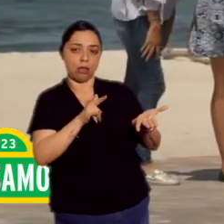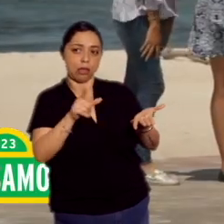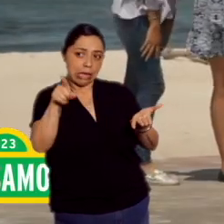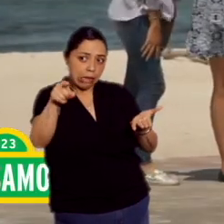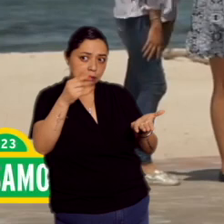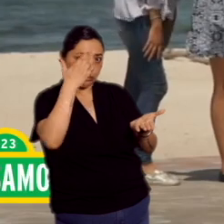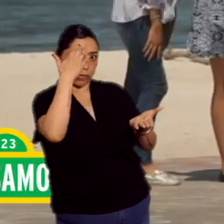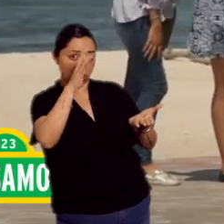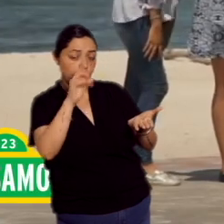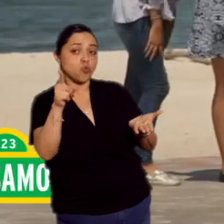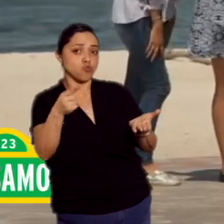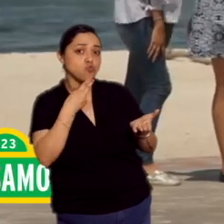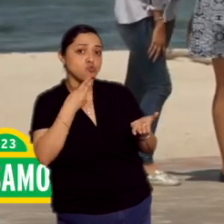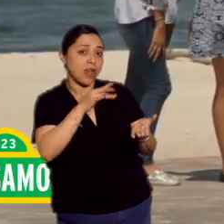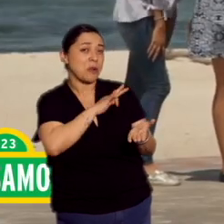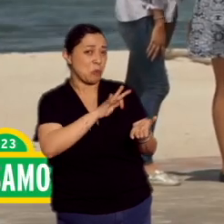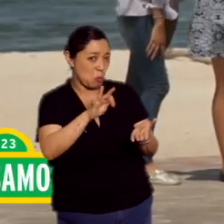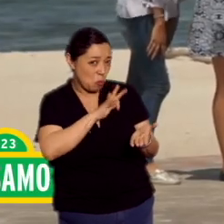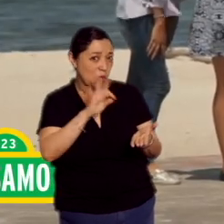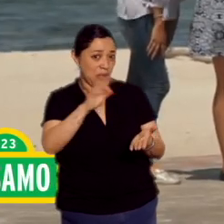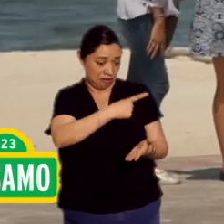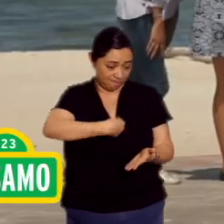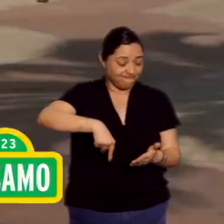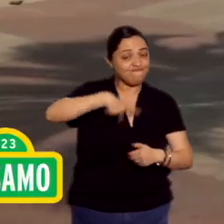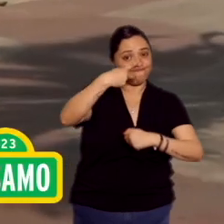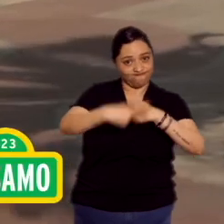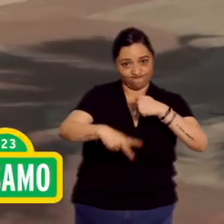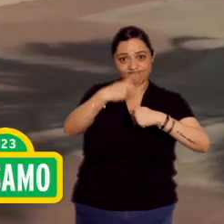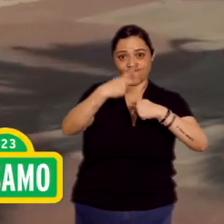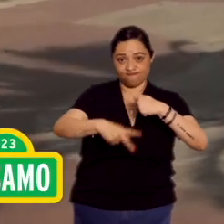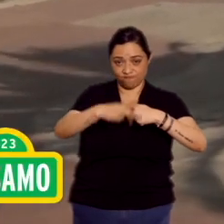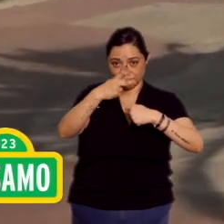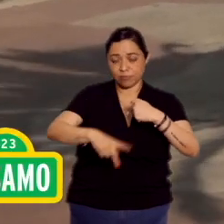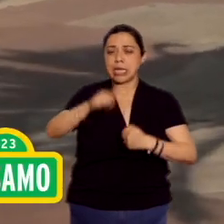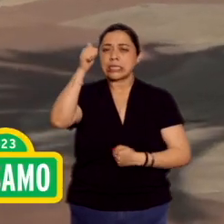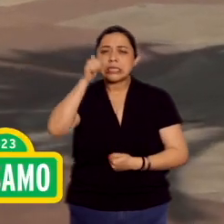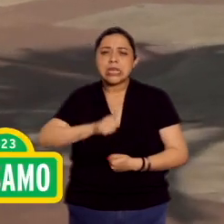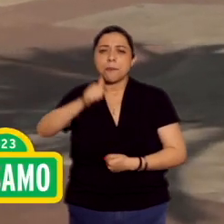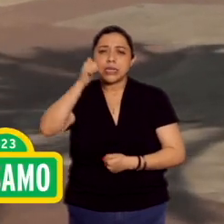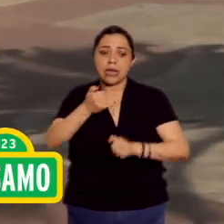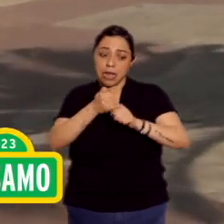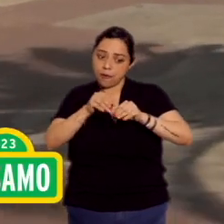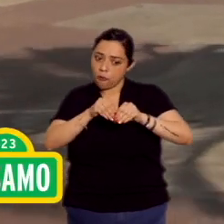ser mal utilizada y ponernos en riesgo. Cada vez que compartimos